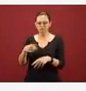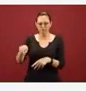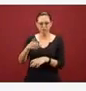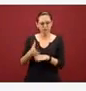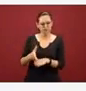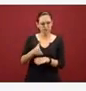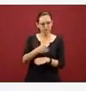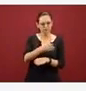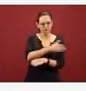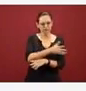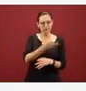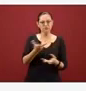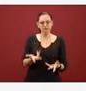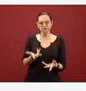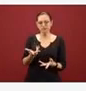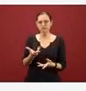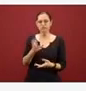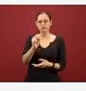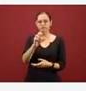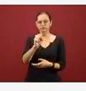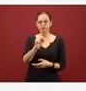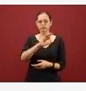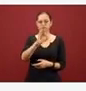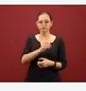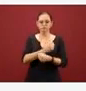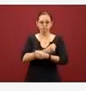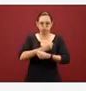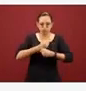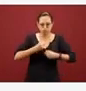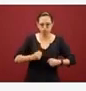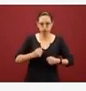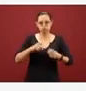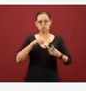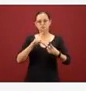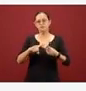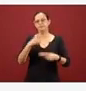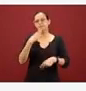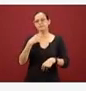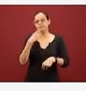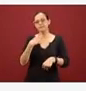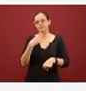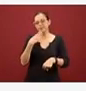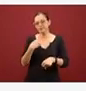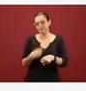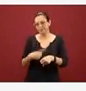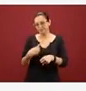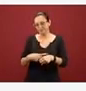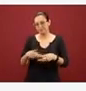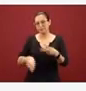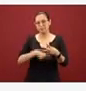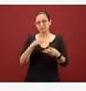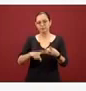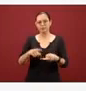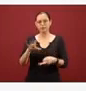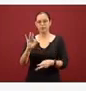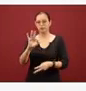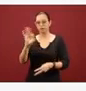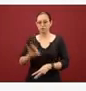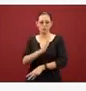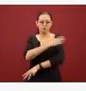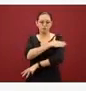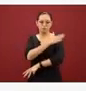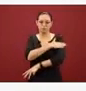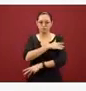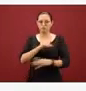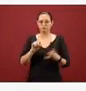fallecieron: 60% obesidad, 60% diabetes, un 40% de hipertensión, así también